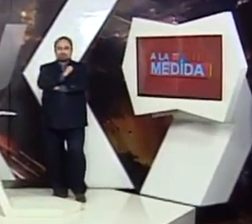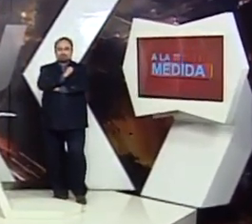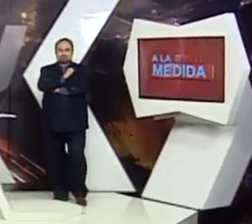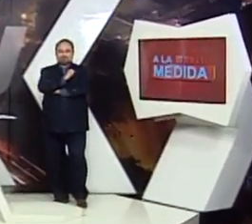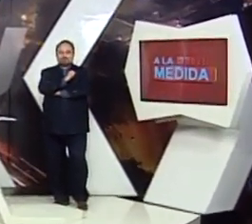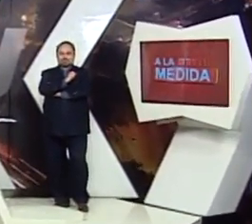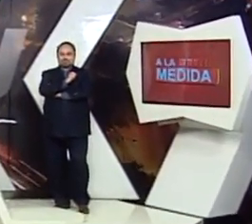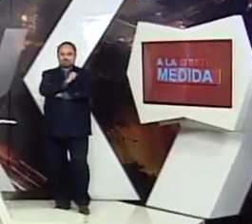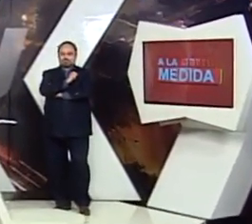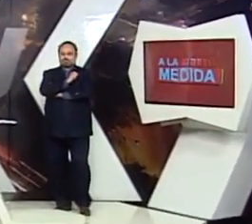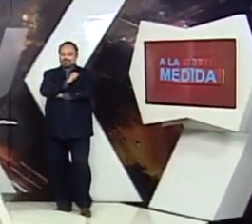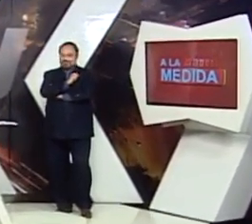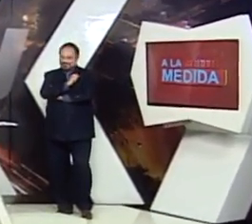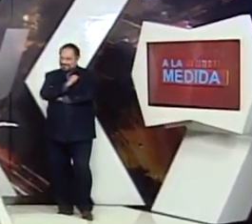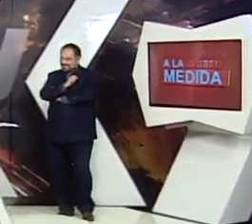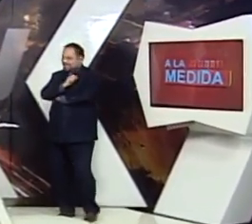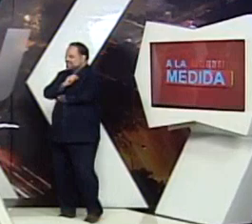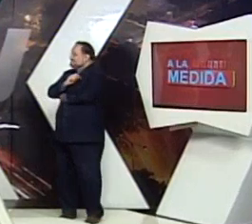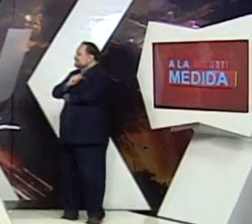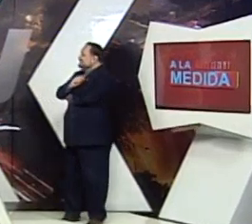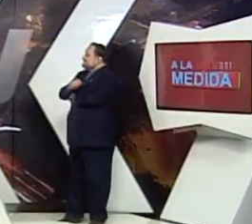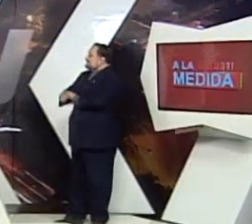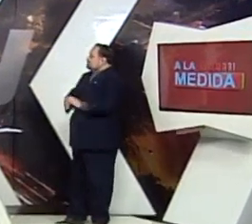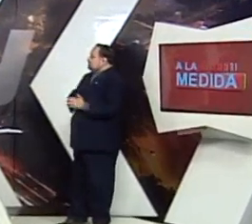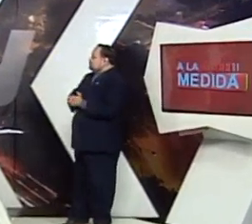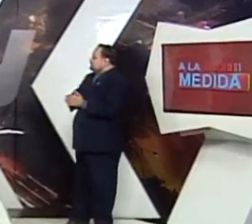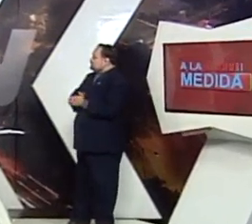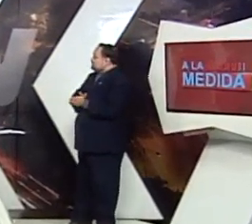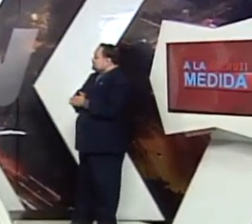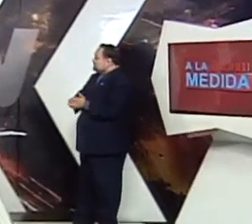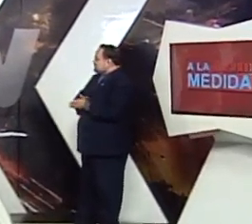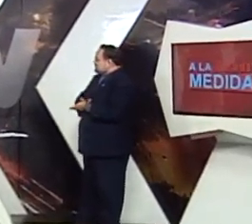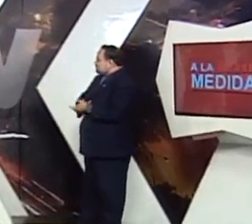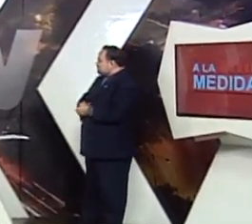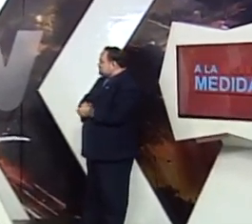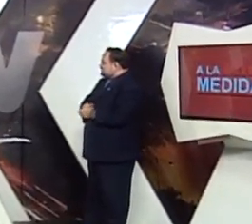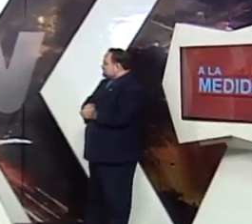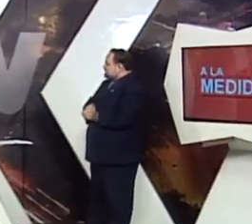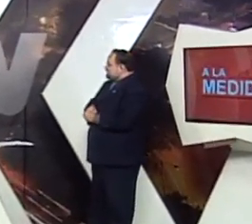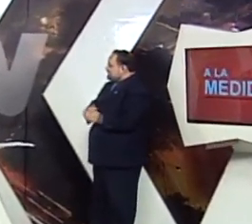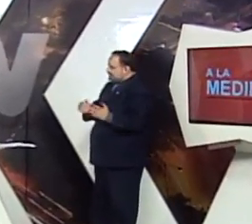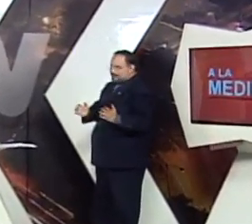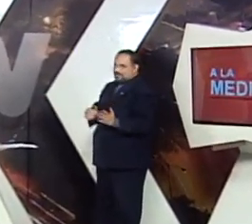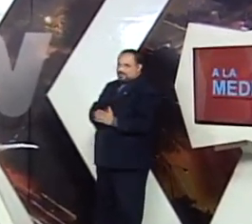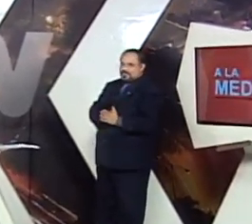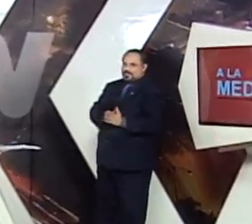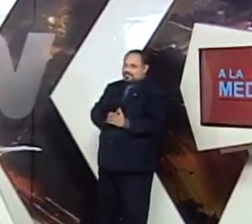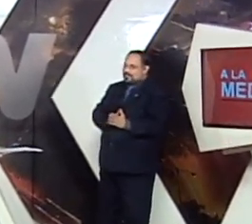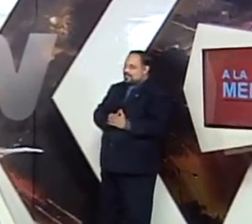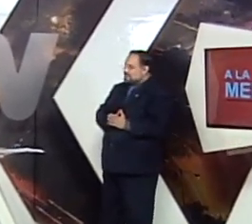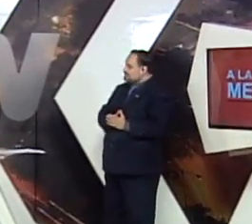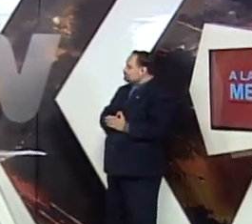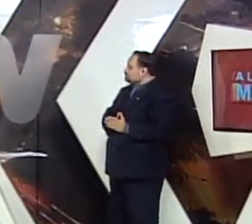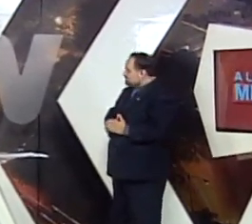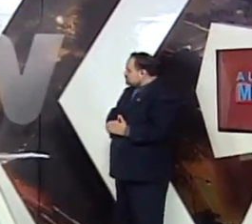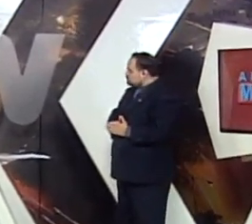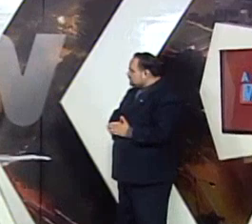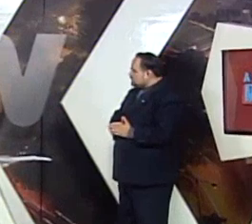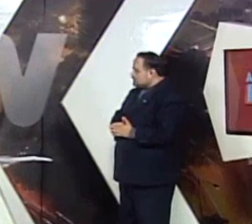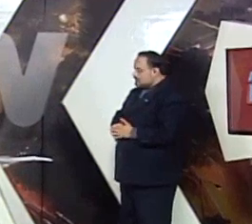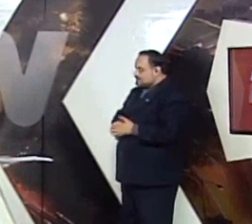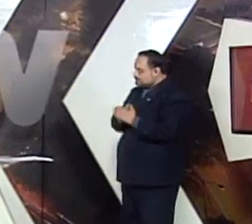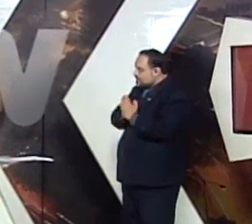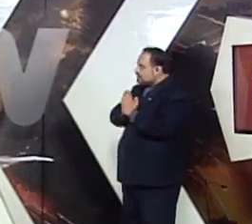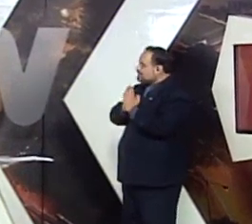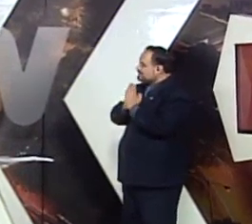relevantes en nuestro país cómo está julio buenas noches sabemos muy buenas noches bienvenida nuevamente acá a la medida y estamos listos